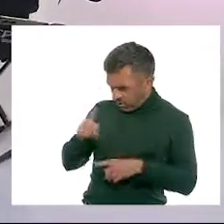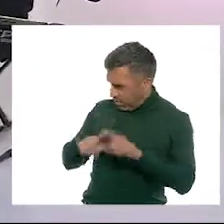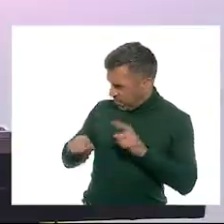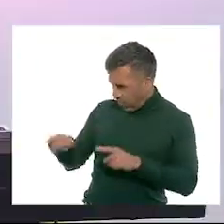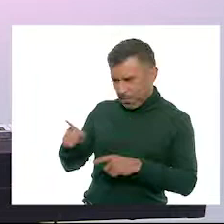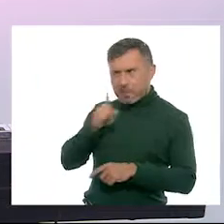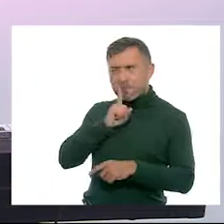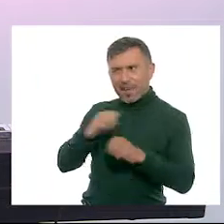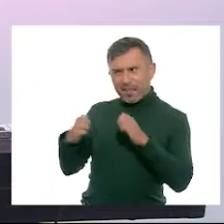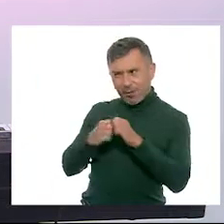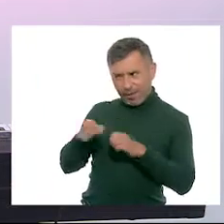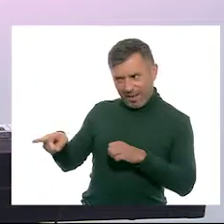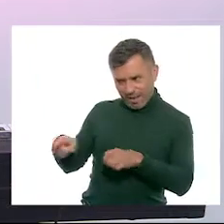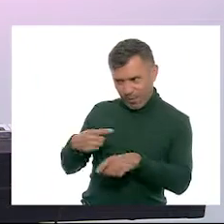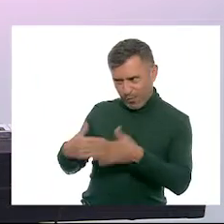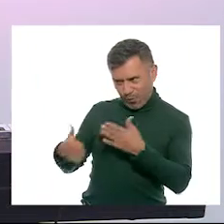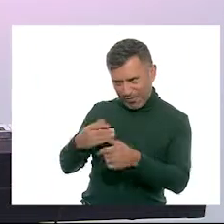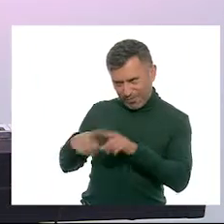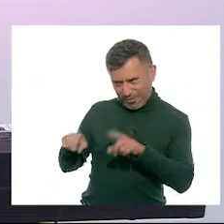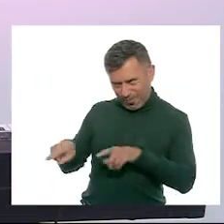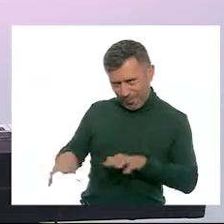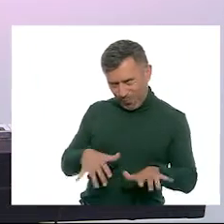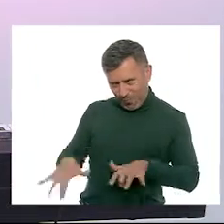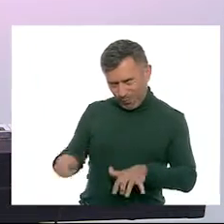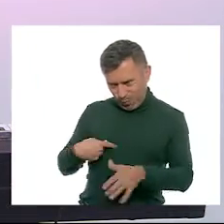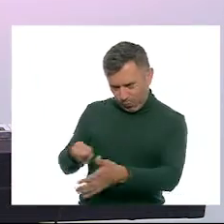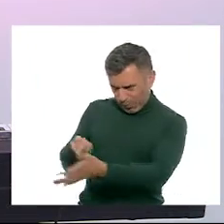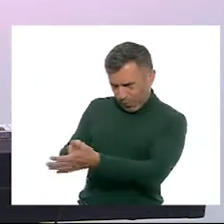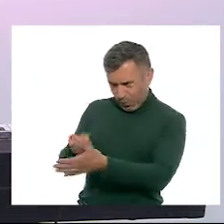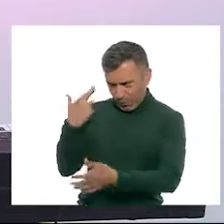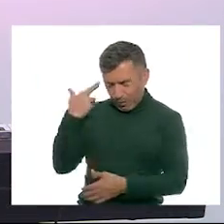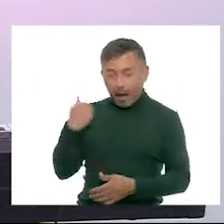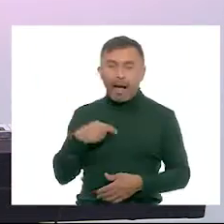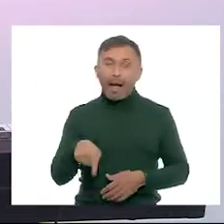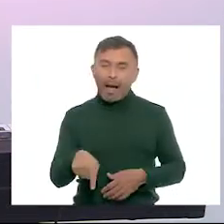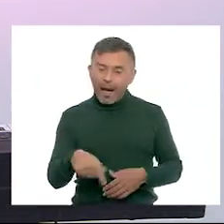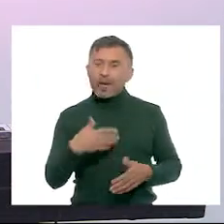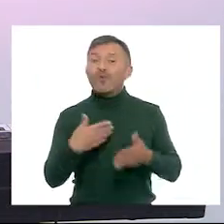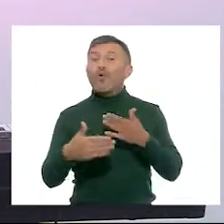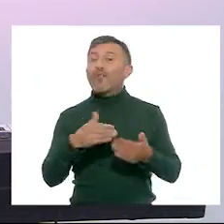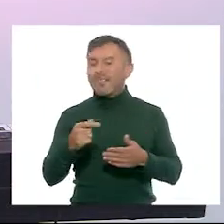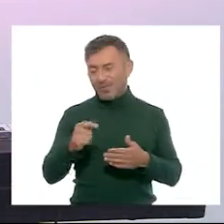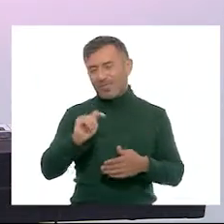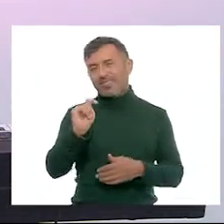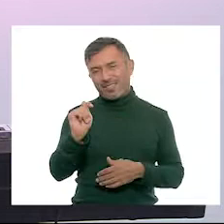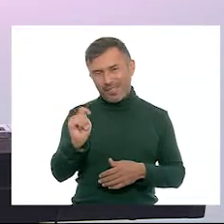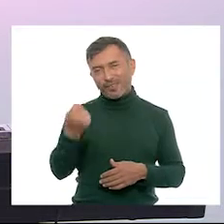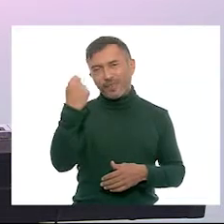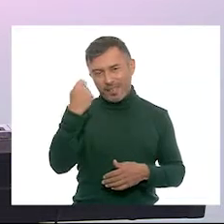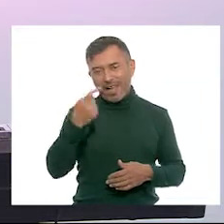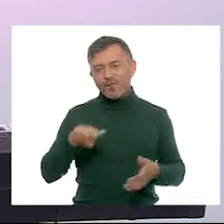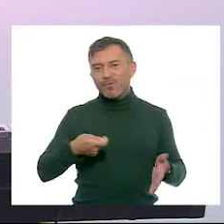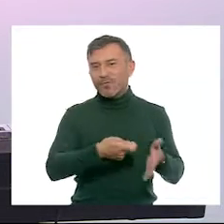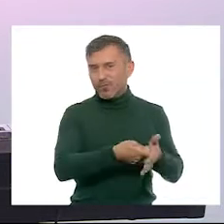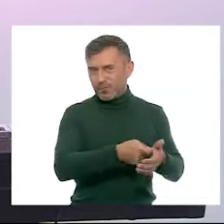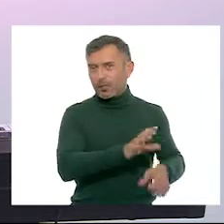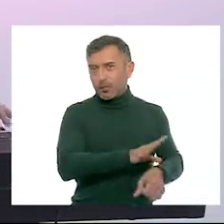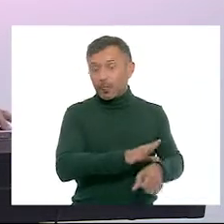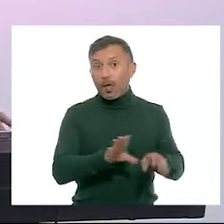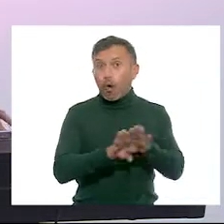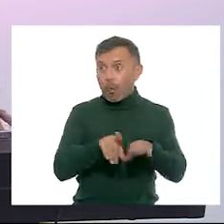conectaste y suena. Es que este es un piano electrónico que simula lo que sucede con un piano